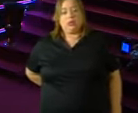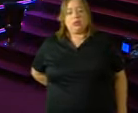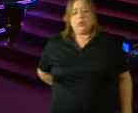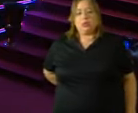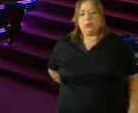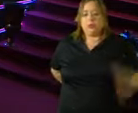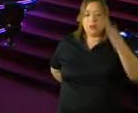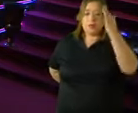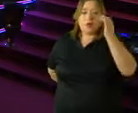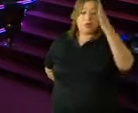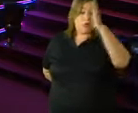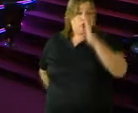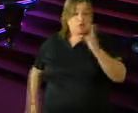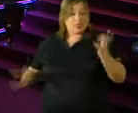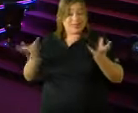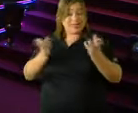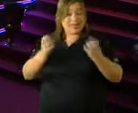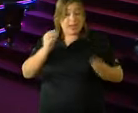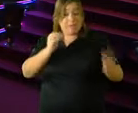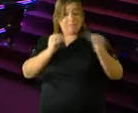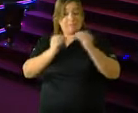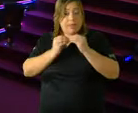Porque Dios quiere mucho más.